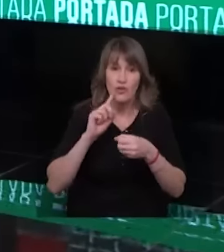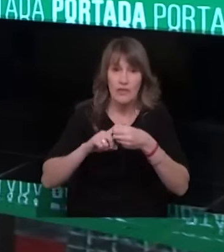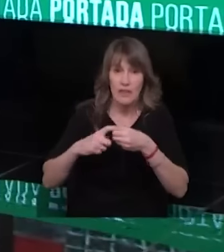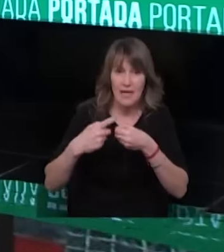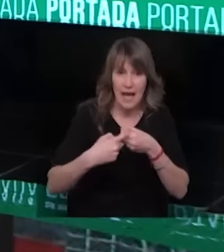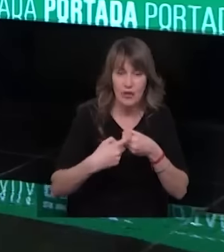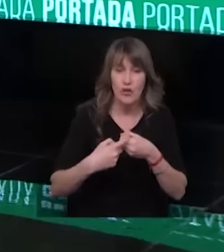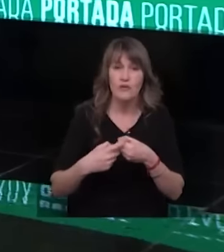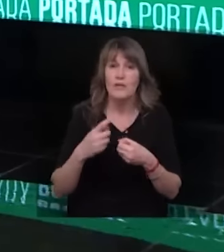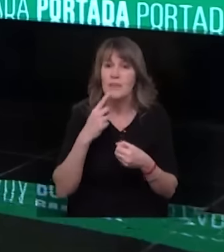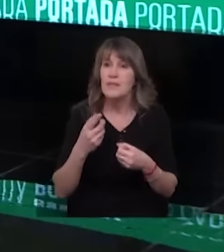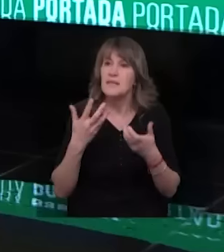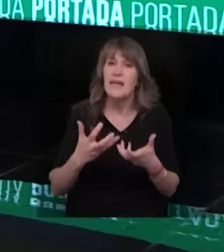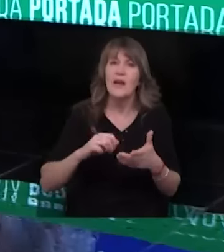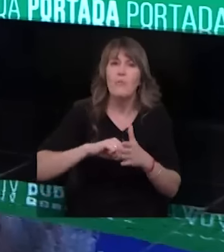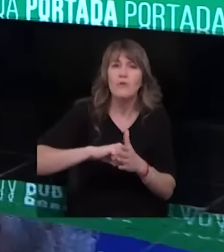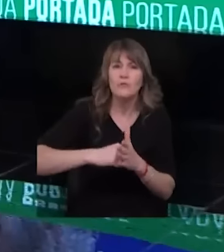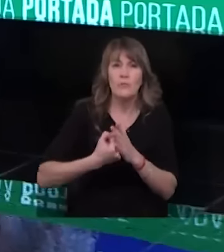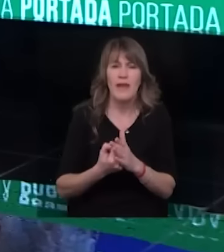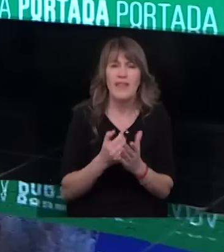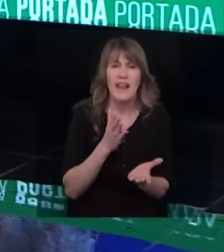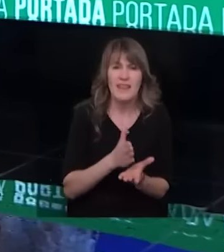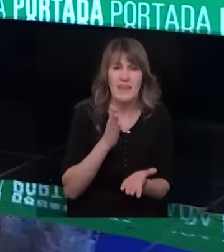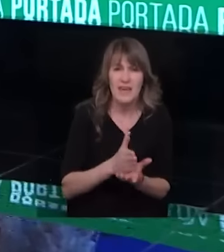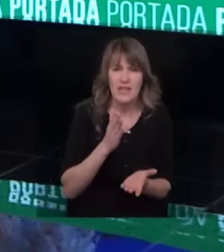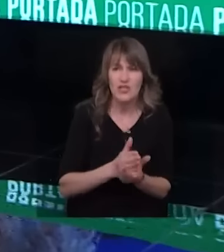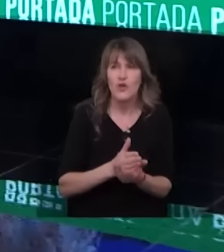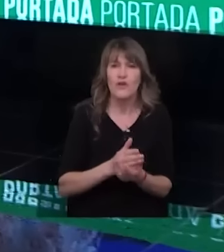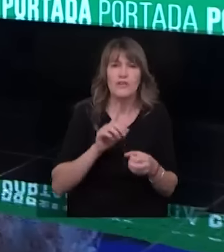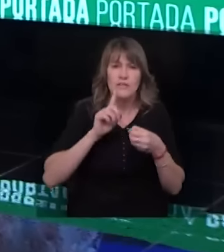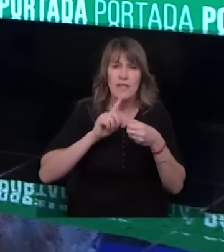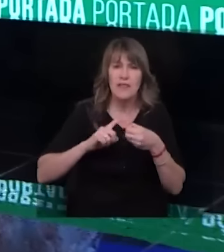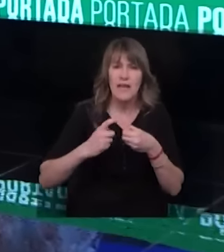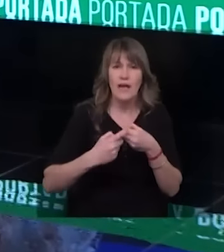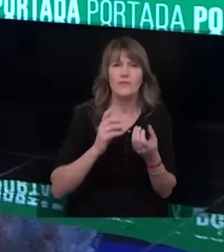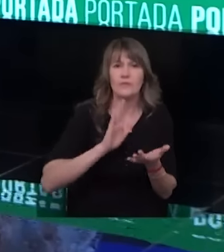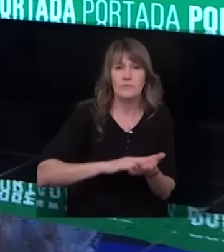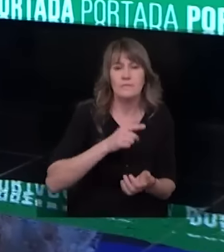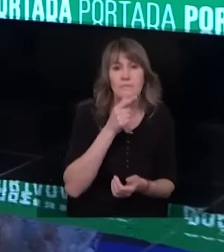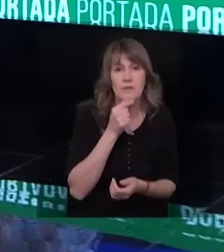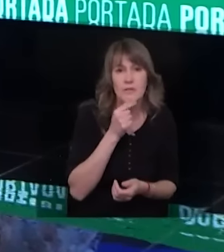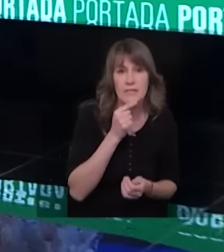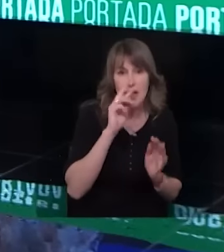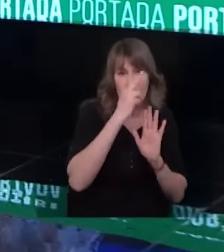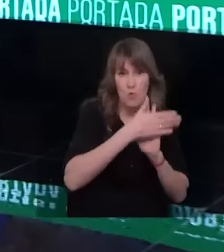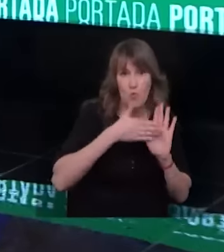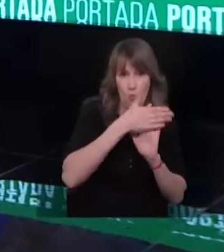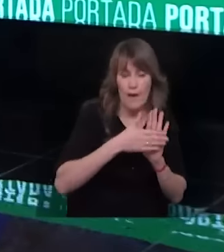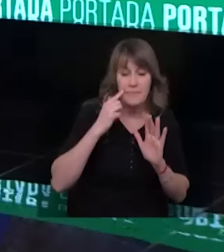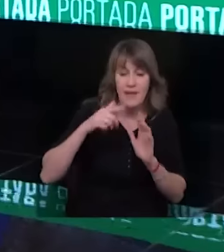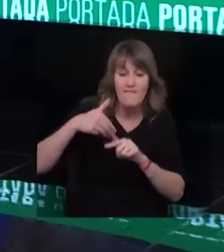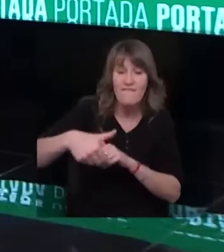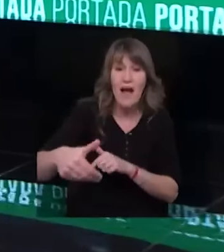suspender los derechos del sindicato de la Policía Nacional el si polna hasta el próximo congreso del pit cnt